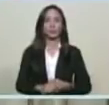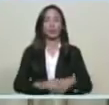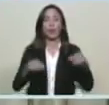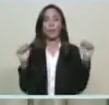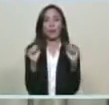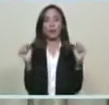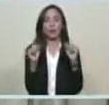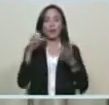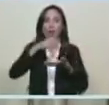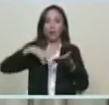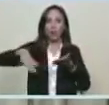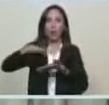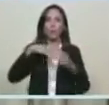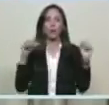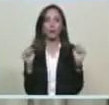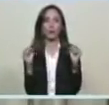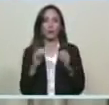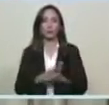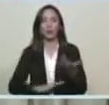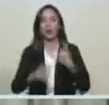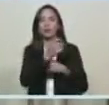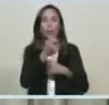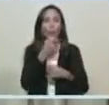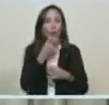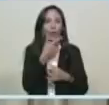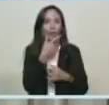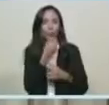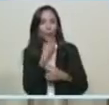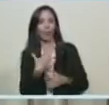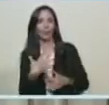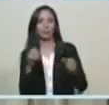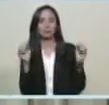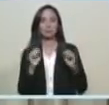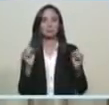me disculpan eso es algo bonito